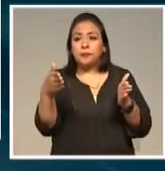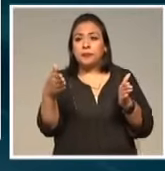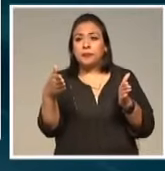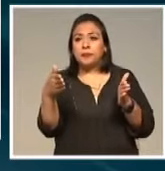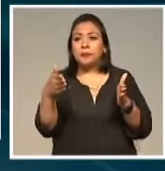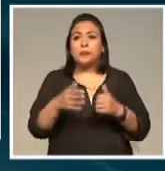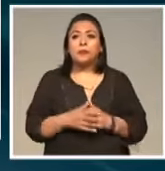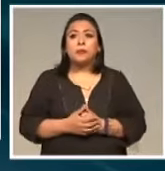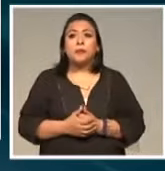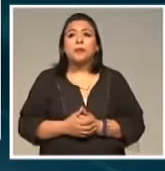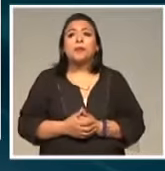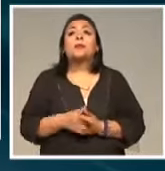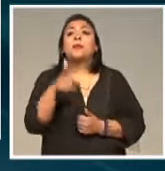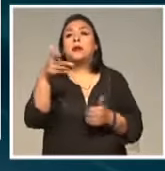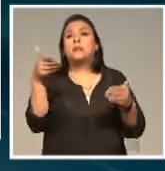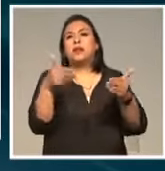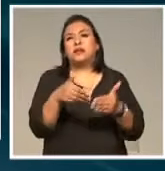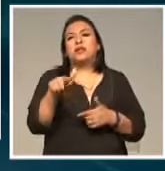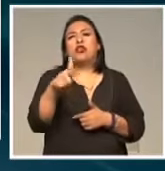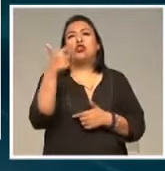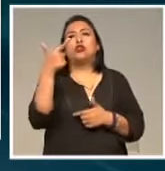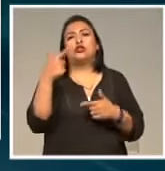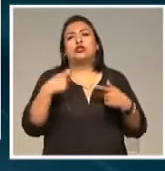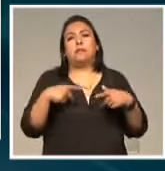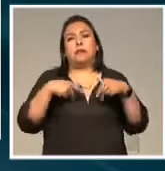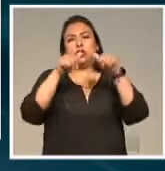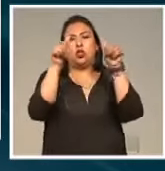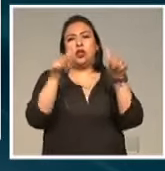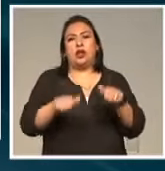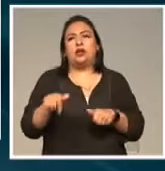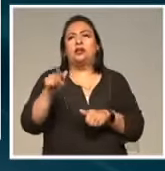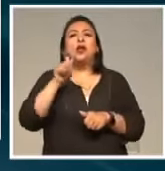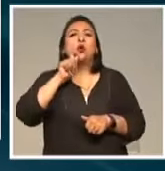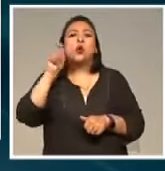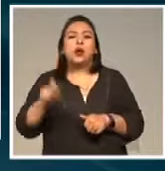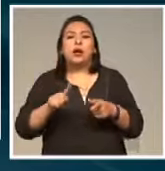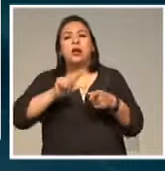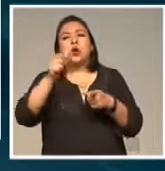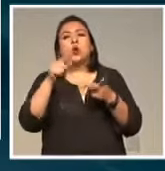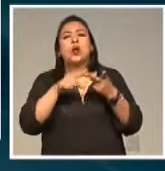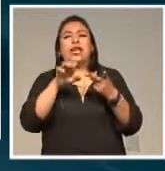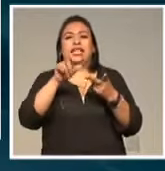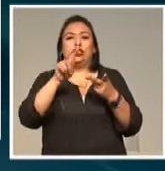2013-2019, que presentó obras de 12 artistas ucranianos y un artista de Estonia,